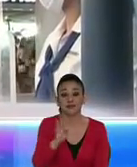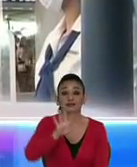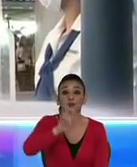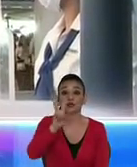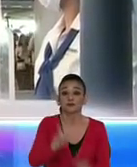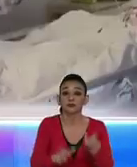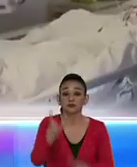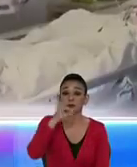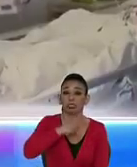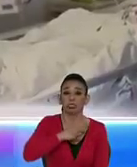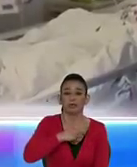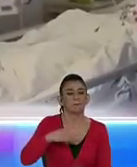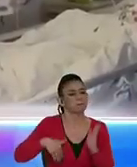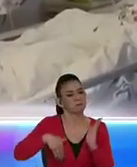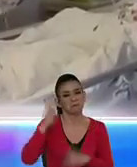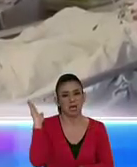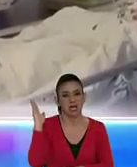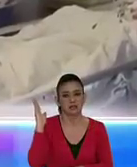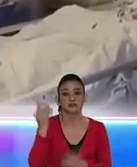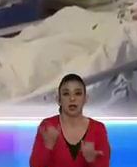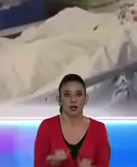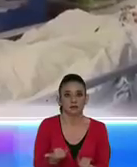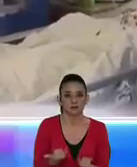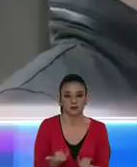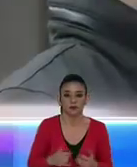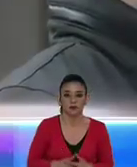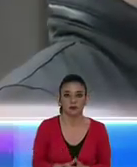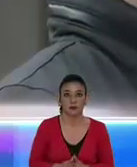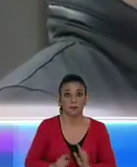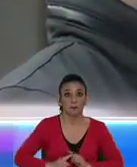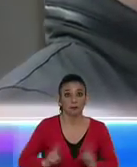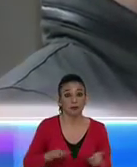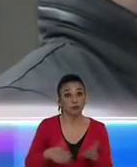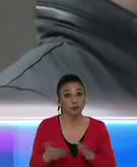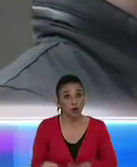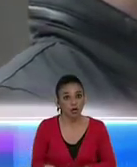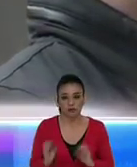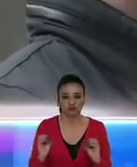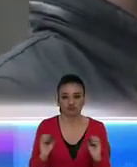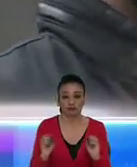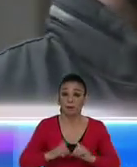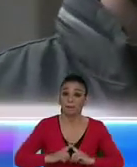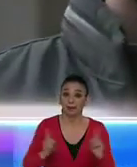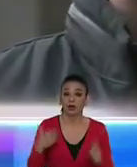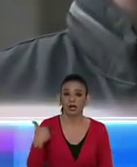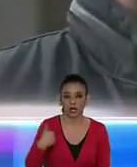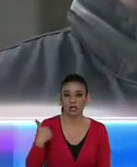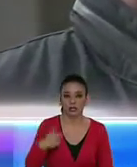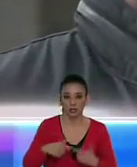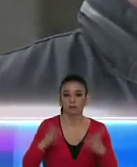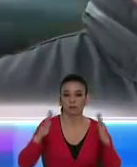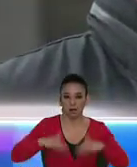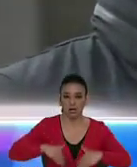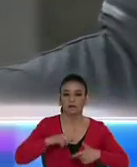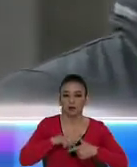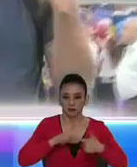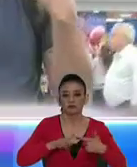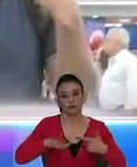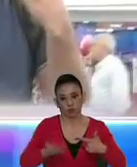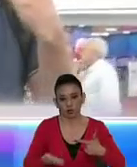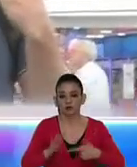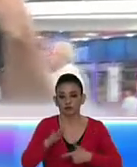es el que más casos presenta hasta el momento, pero no registra muertes como sí sucedió en Argentina y Panamá, por lo que el gobierno